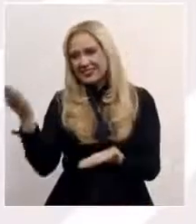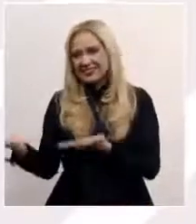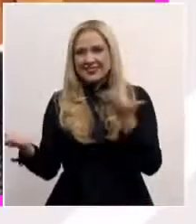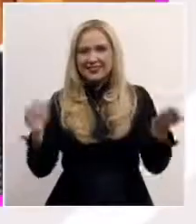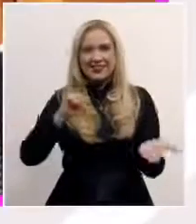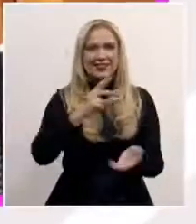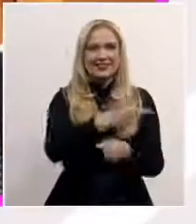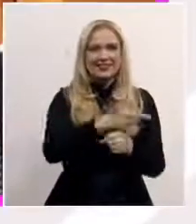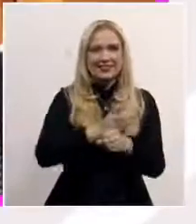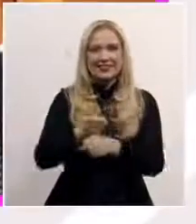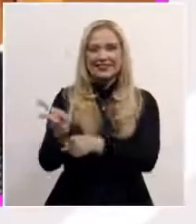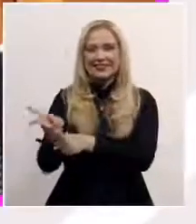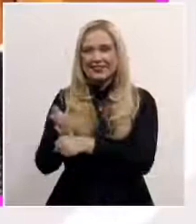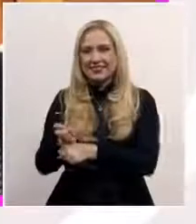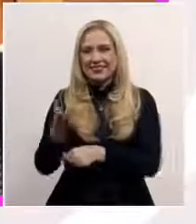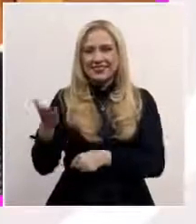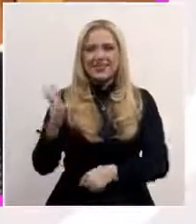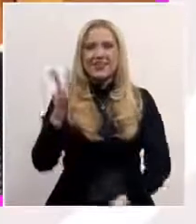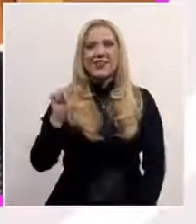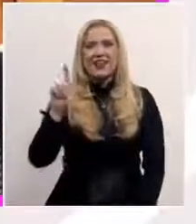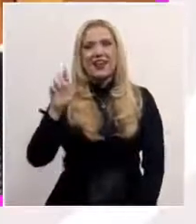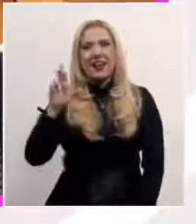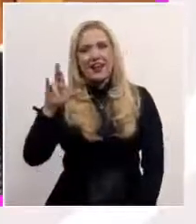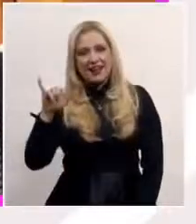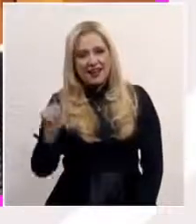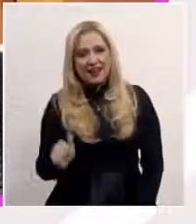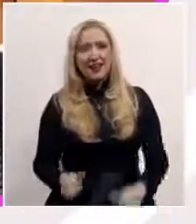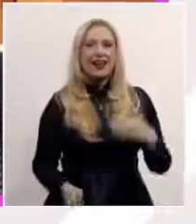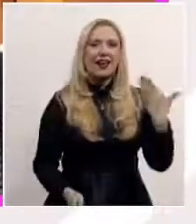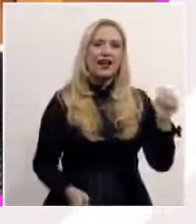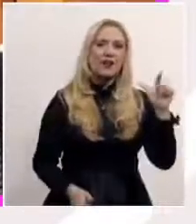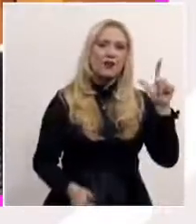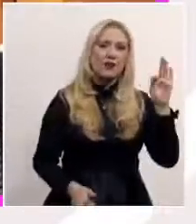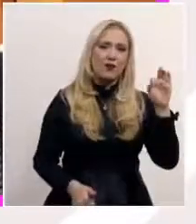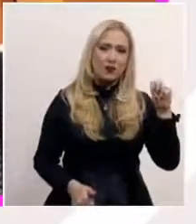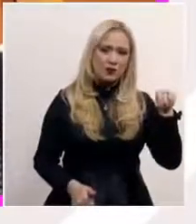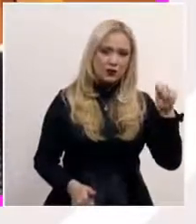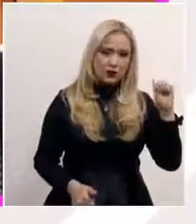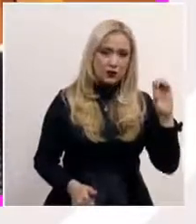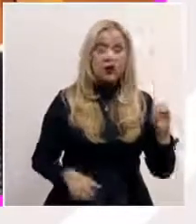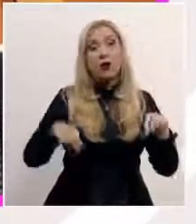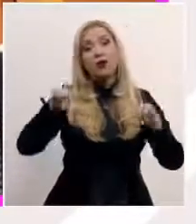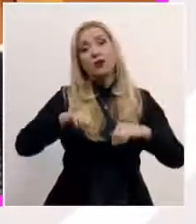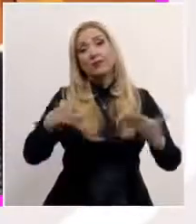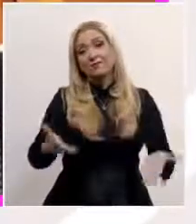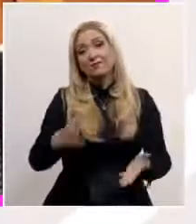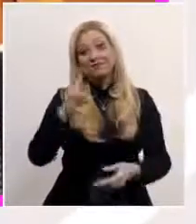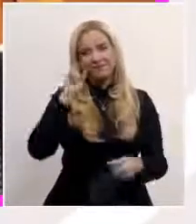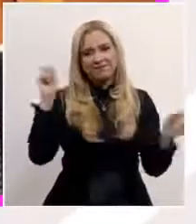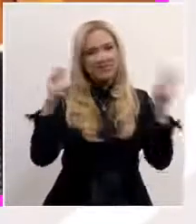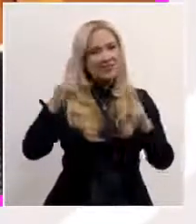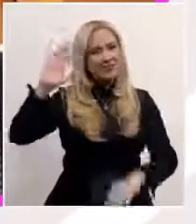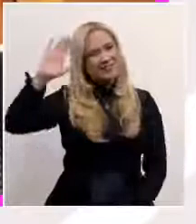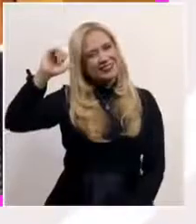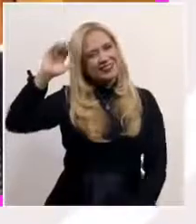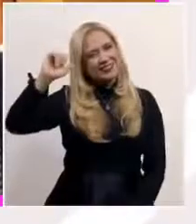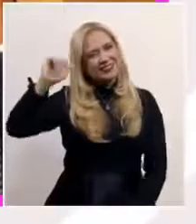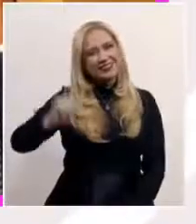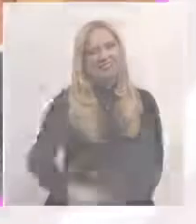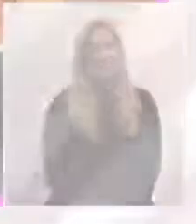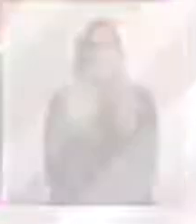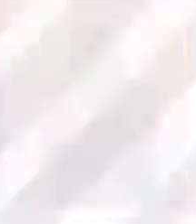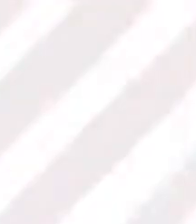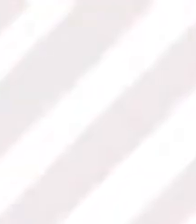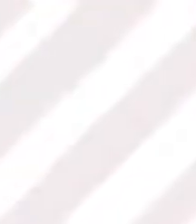de Early Institute, Alfonso García de COPRED. Esto fue Espacio Diverso y pues nos vemos a la próxima. Gracias por acompañarnos.